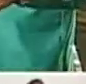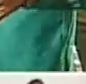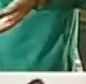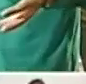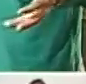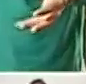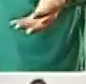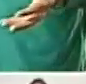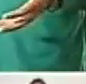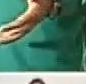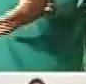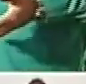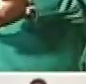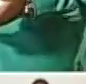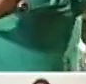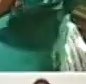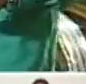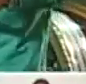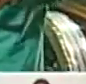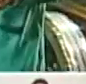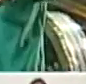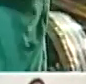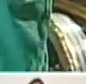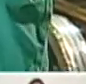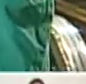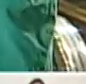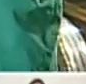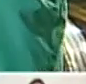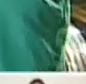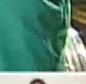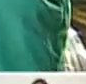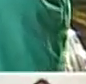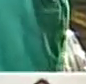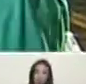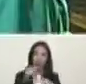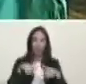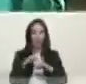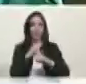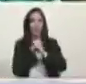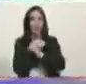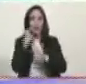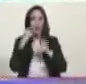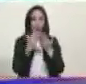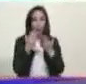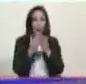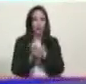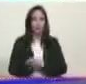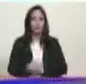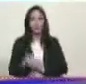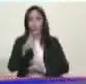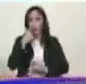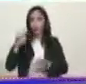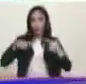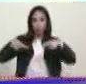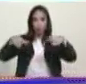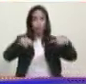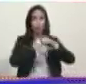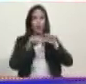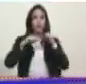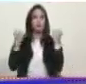cuna, pues, de la lucha diaria, de la lucha sindical, de la escuela, en la escuela. Estas fueron nuestras aulas de